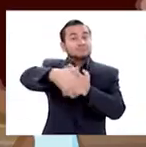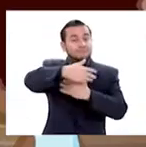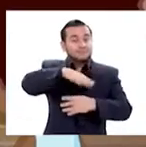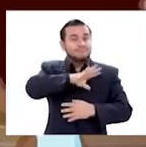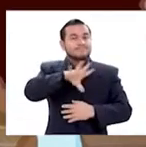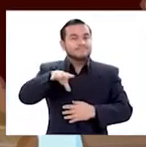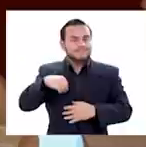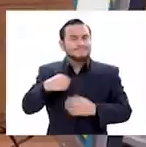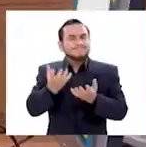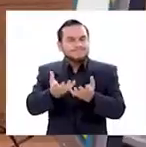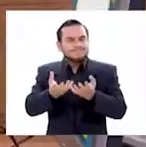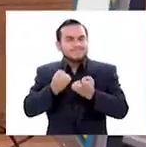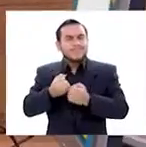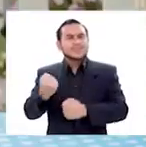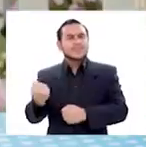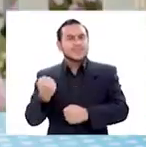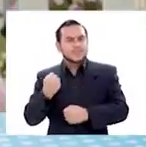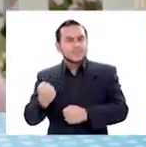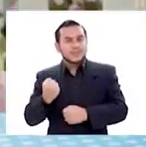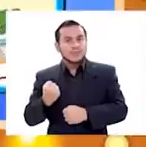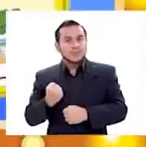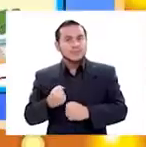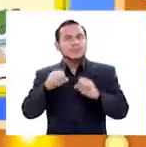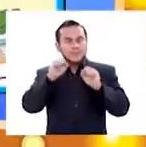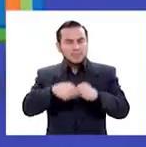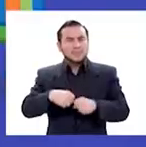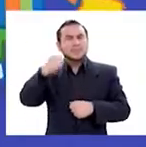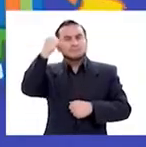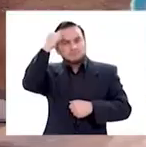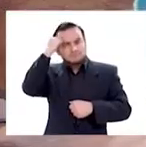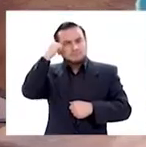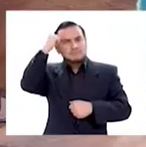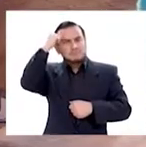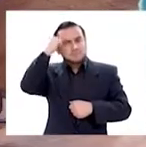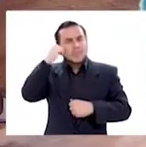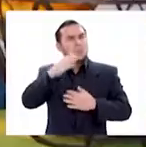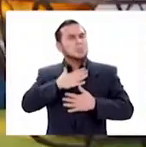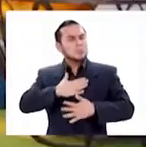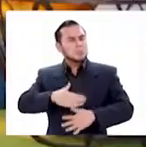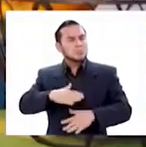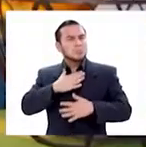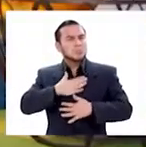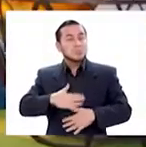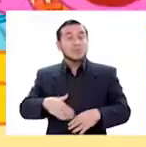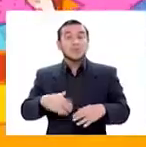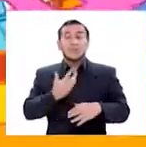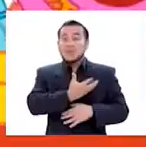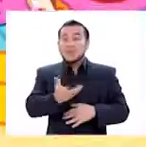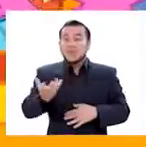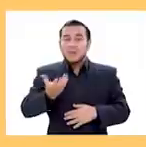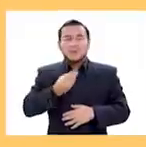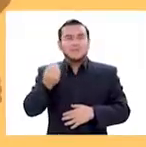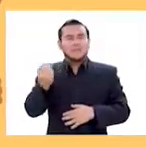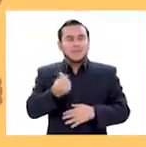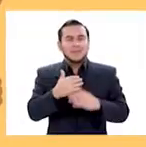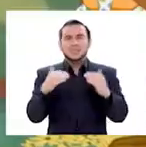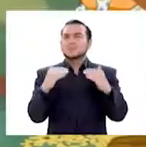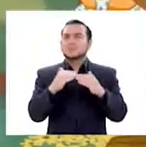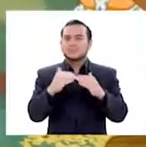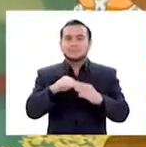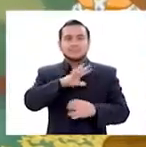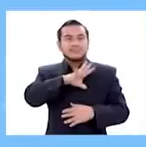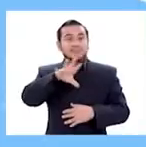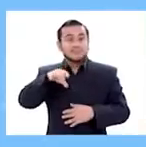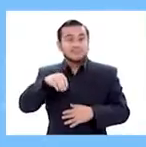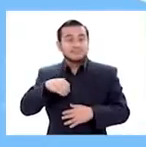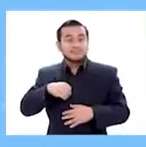familia. Queremos que nuestros estudiantes tengan más opciones, que aprendan sin sobrecargarse y que todo sea más sencillo para ellos y